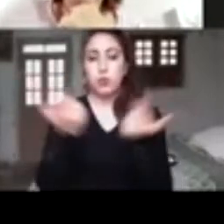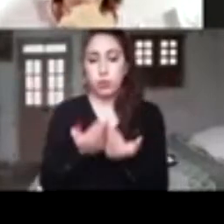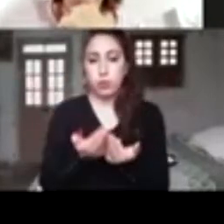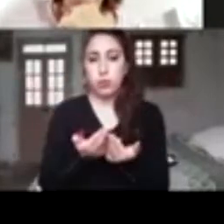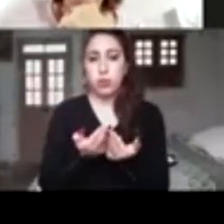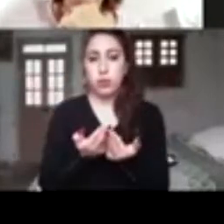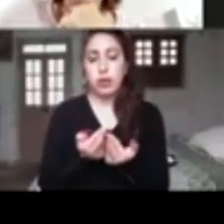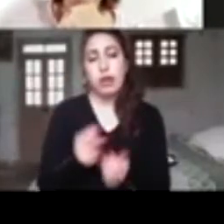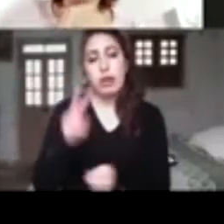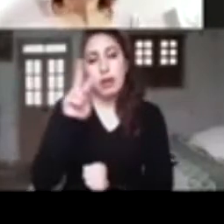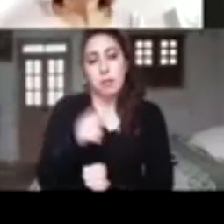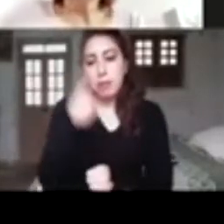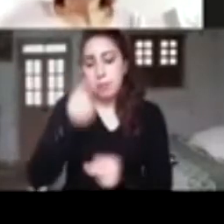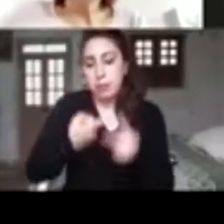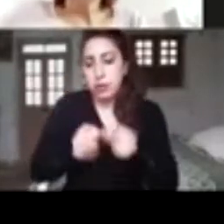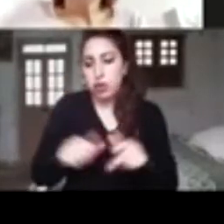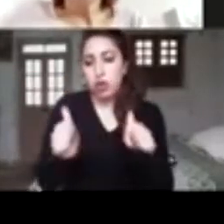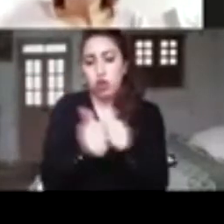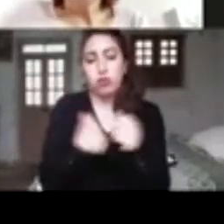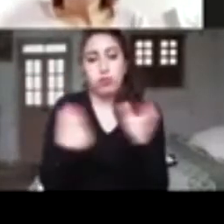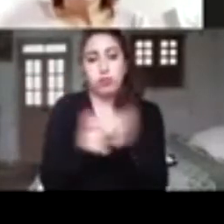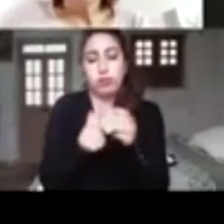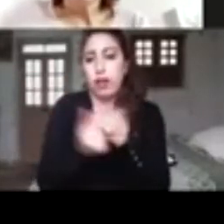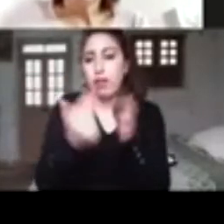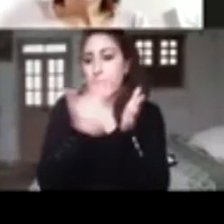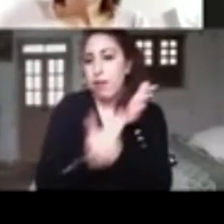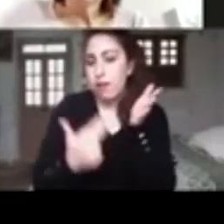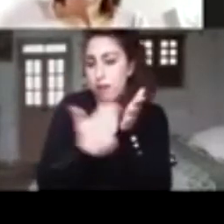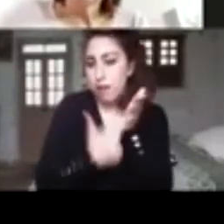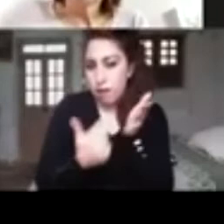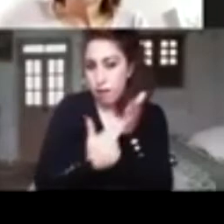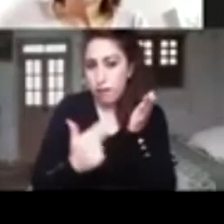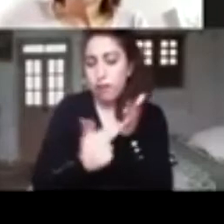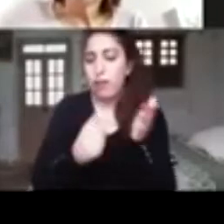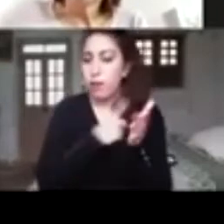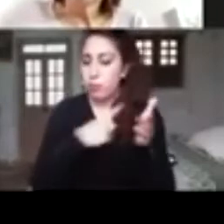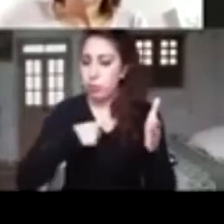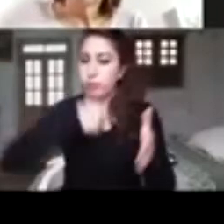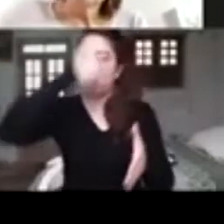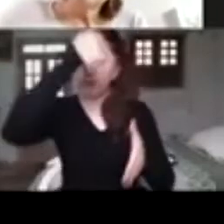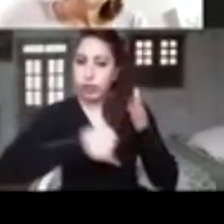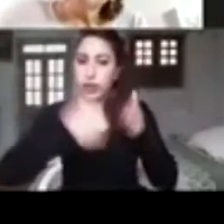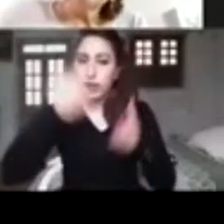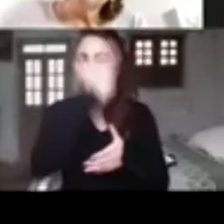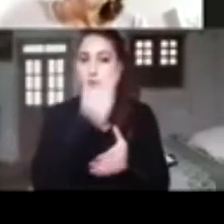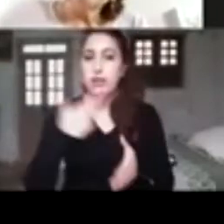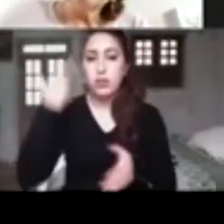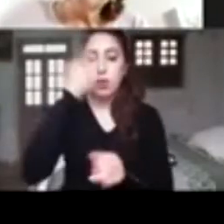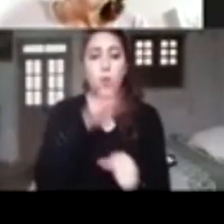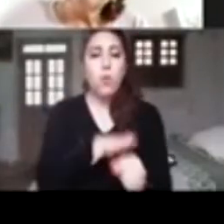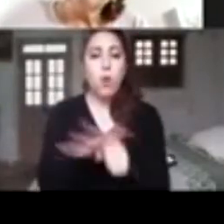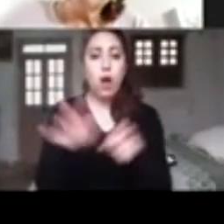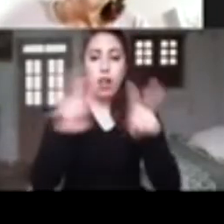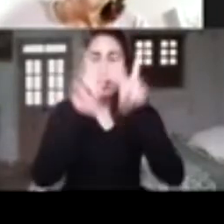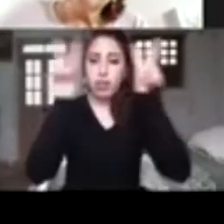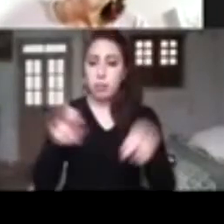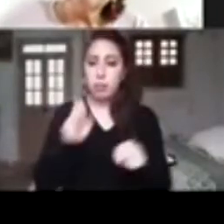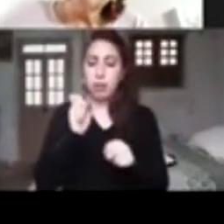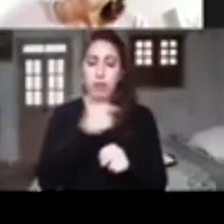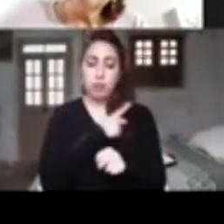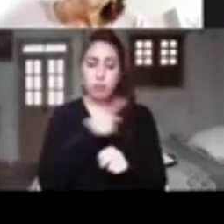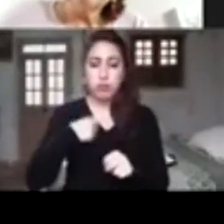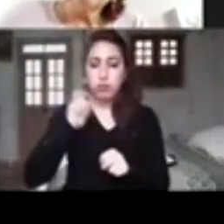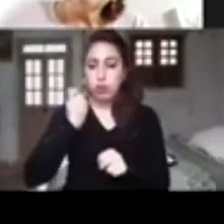a este tan importante taller. Revisando los temas que se atenderán en este taller, me di